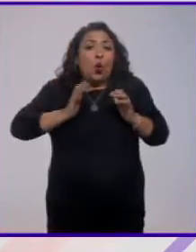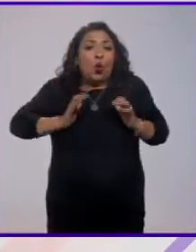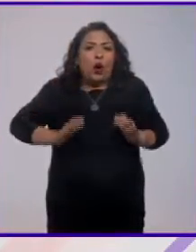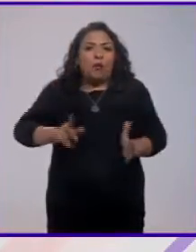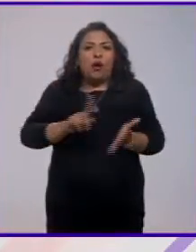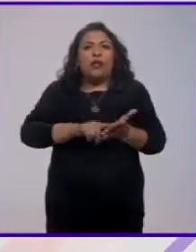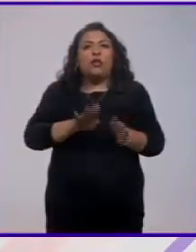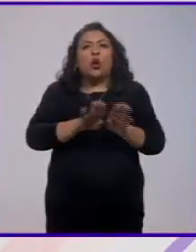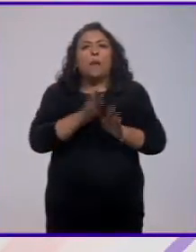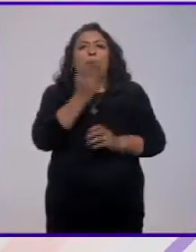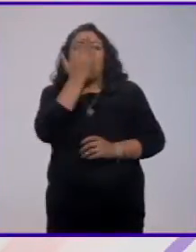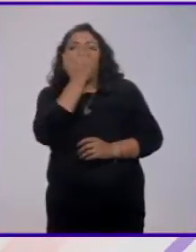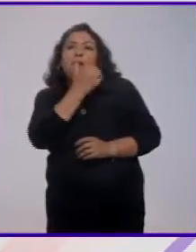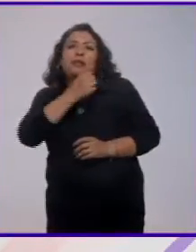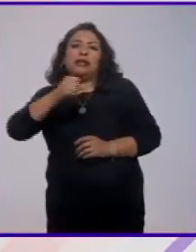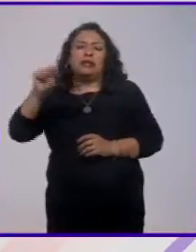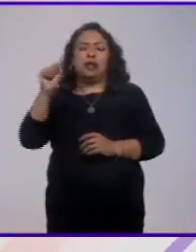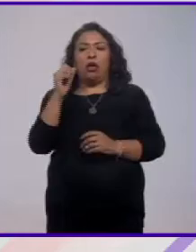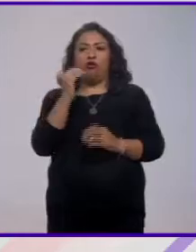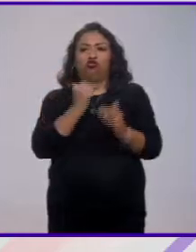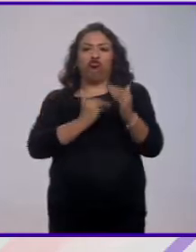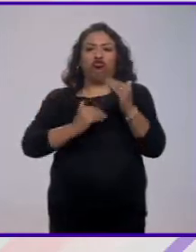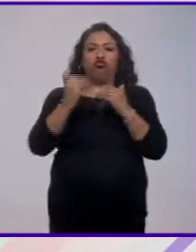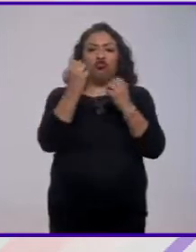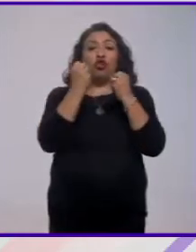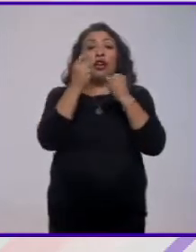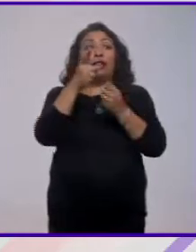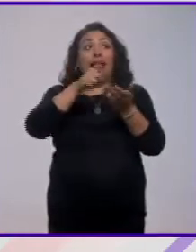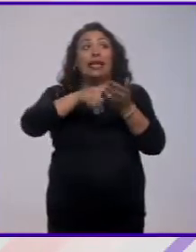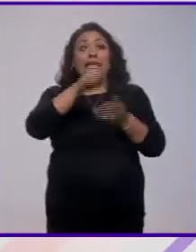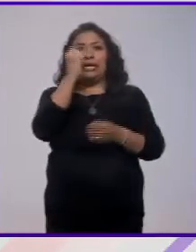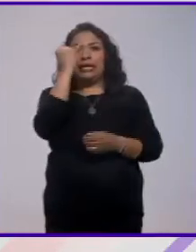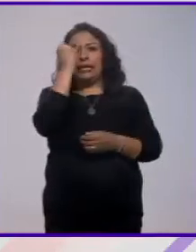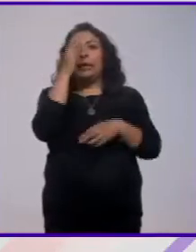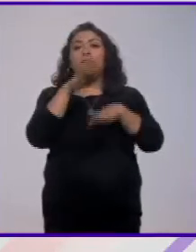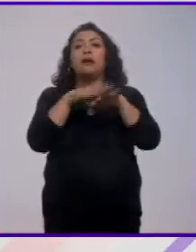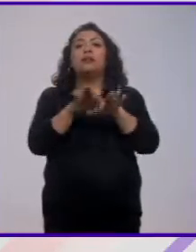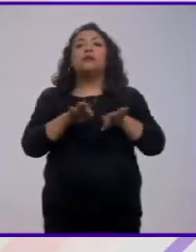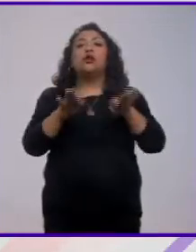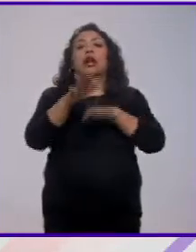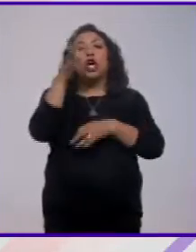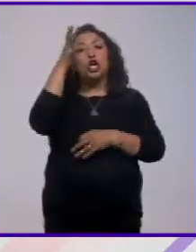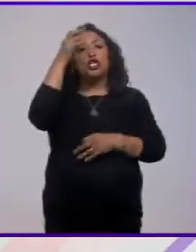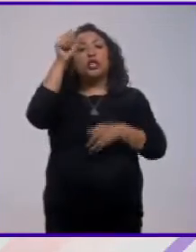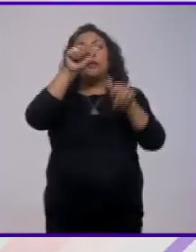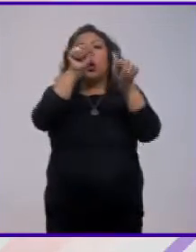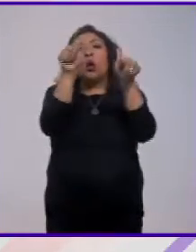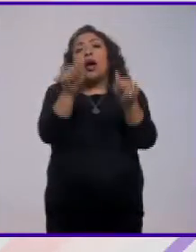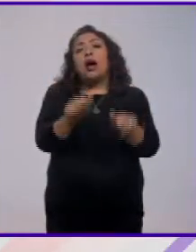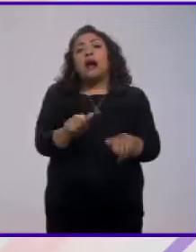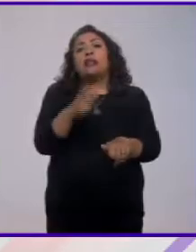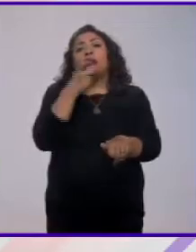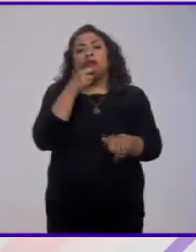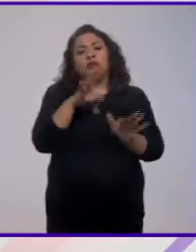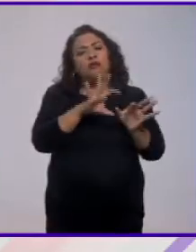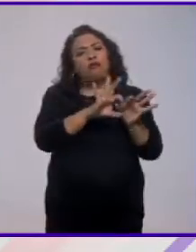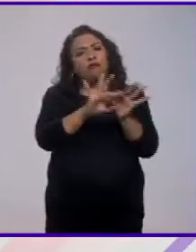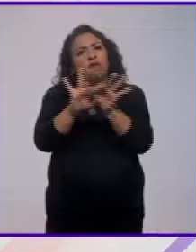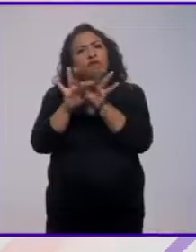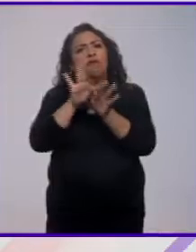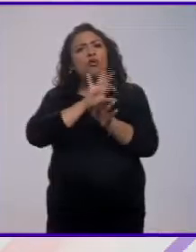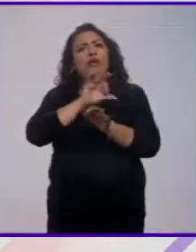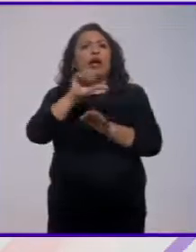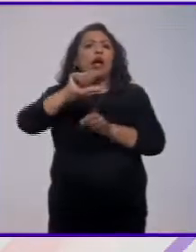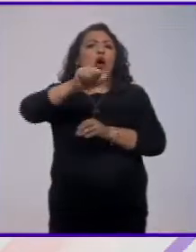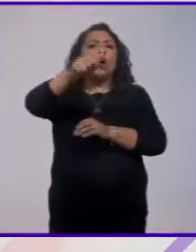sus capacidades y técnicas al extremo, en la India parece prevalecer la concepción del arte como posibilidad de comunión con el